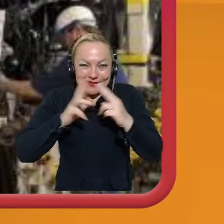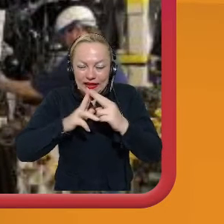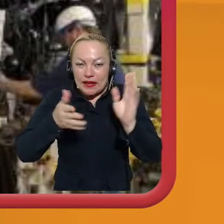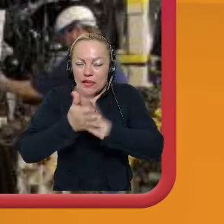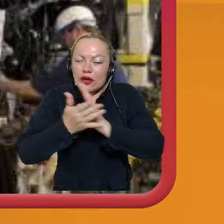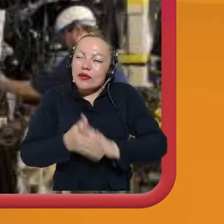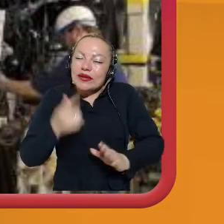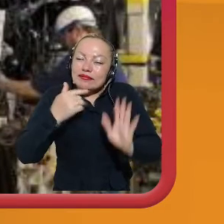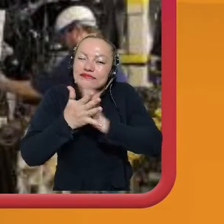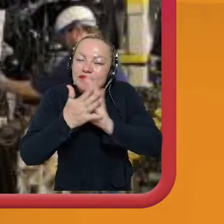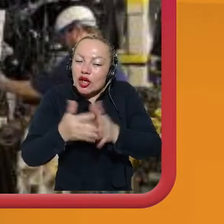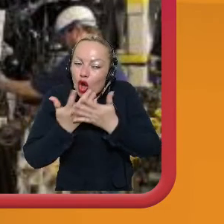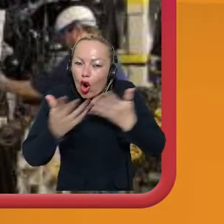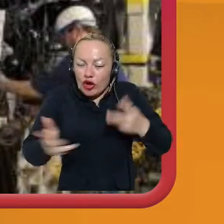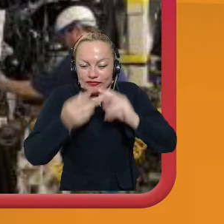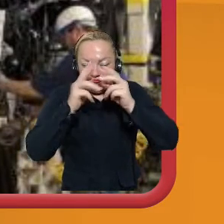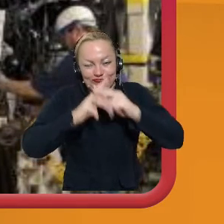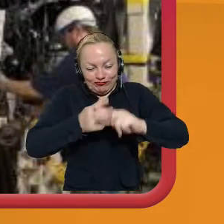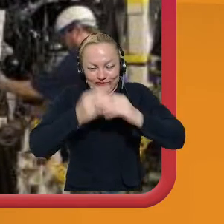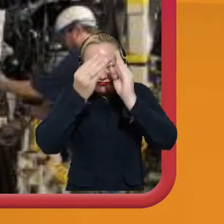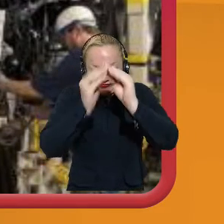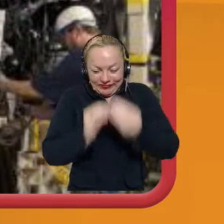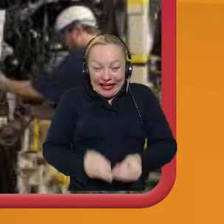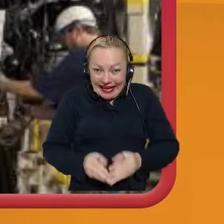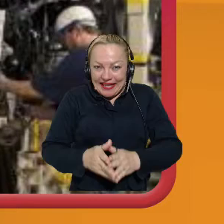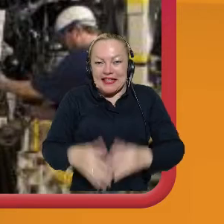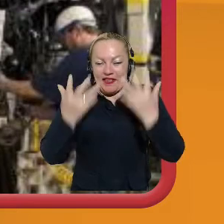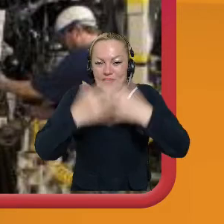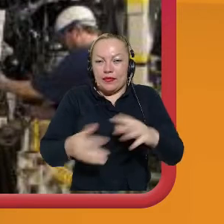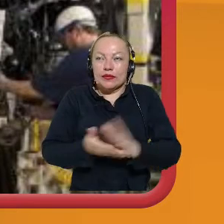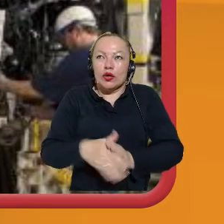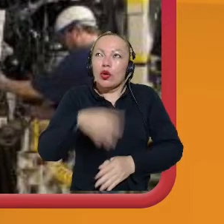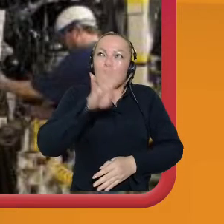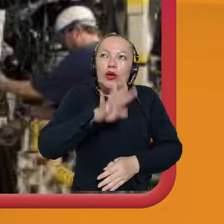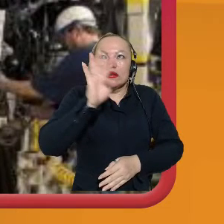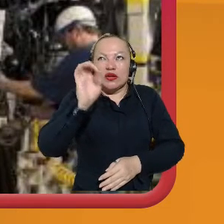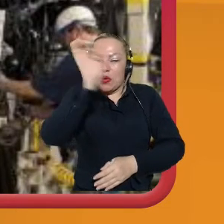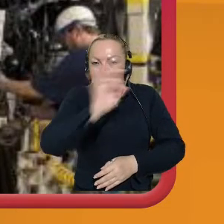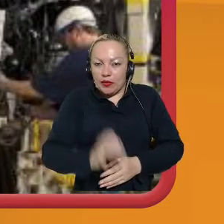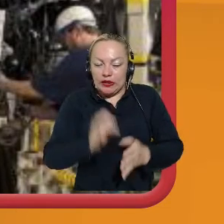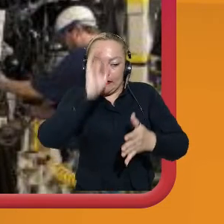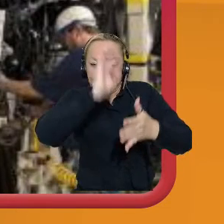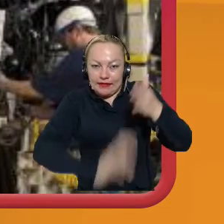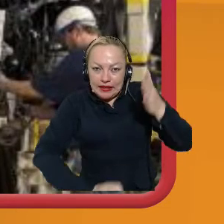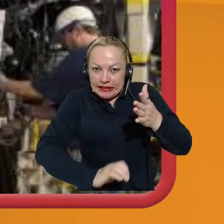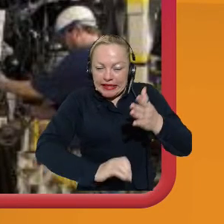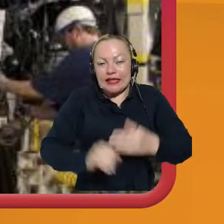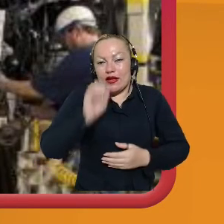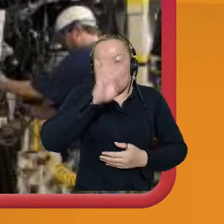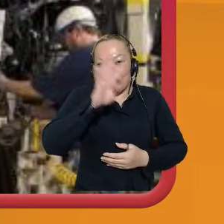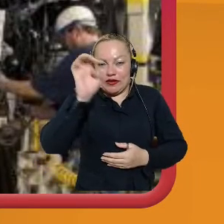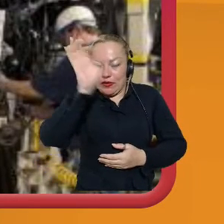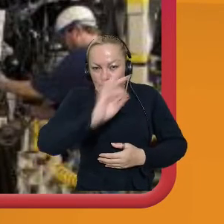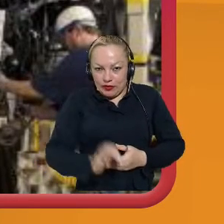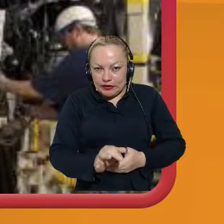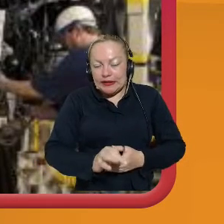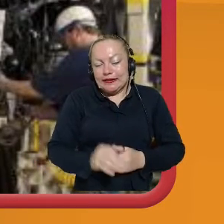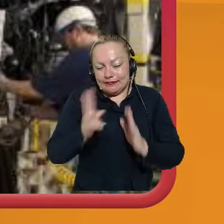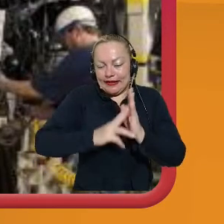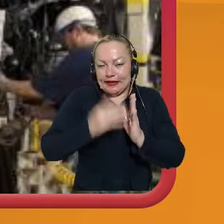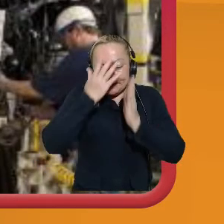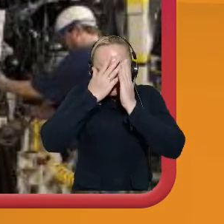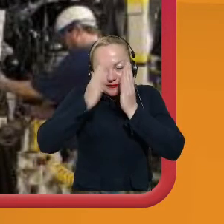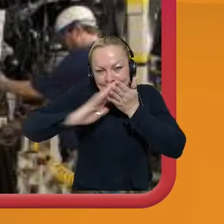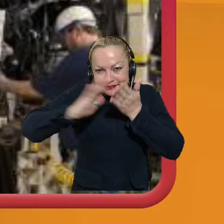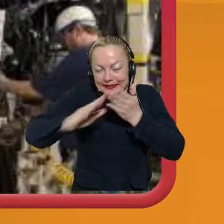que la producción de vehículos, que tuvo una variación del 49%, del menos 49%, leí mal, perdóname,